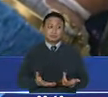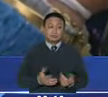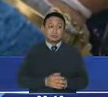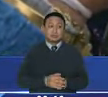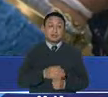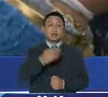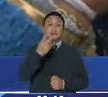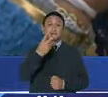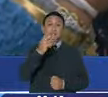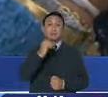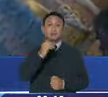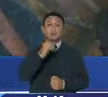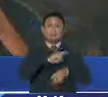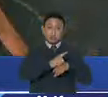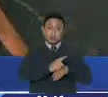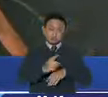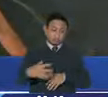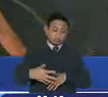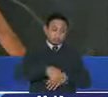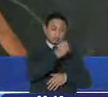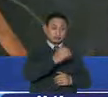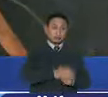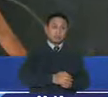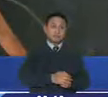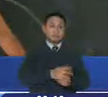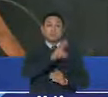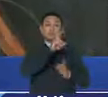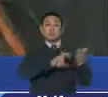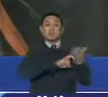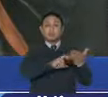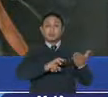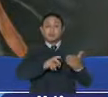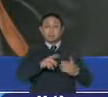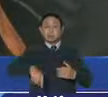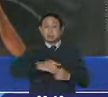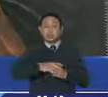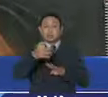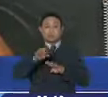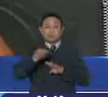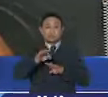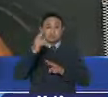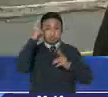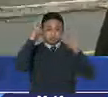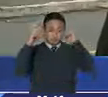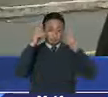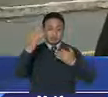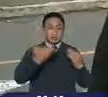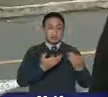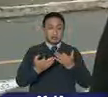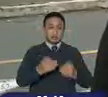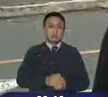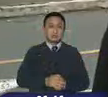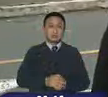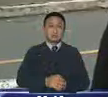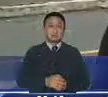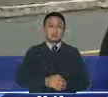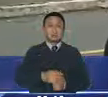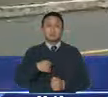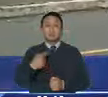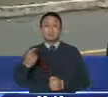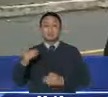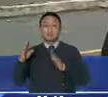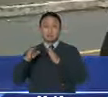20 segundos en llevarse la moto. Pizzerías, locales de belleza, tiendas. En la casa de al lado de mi vecina,